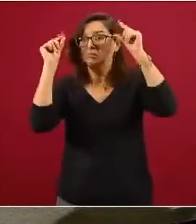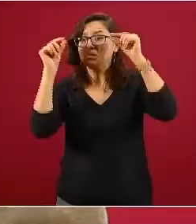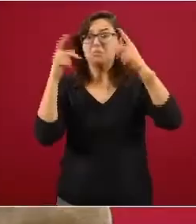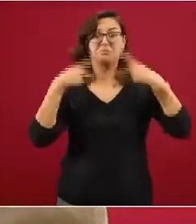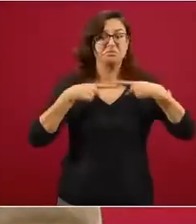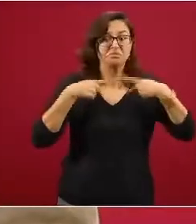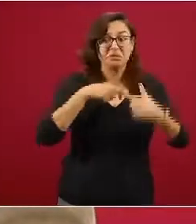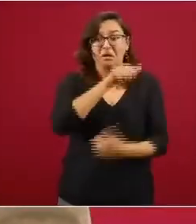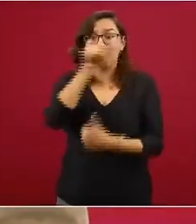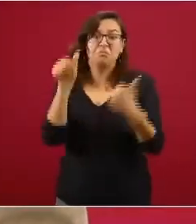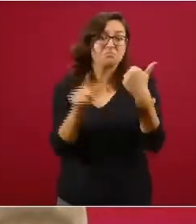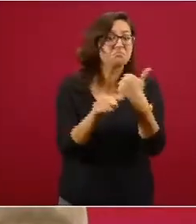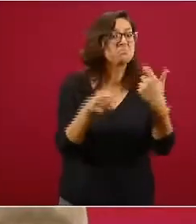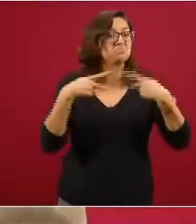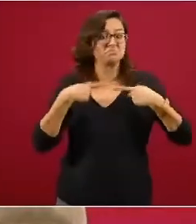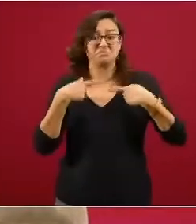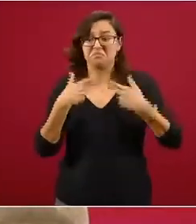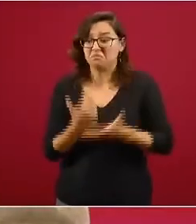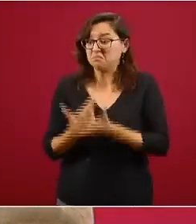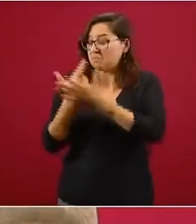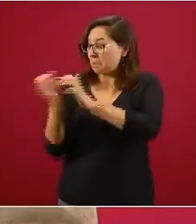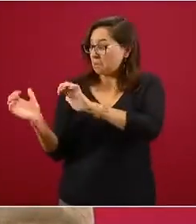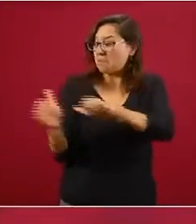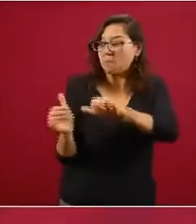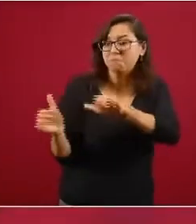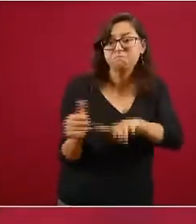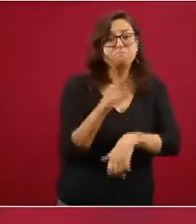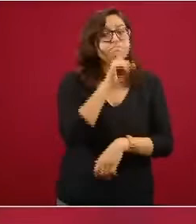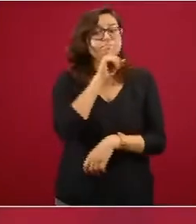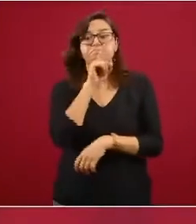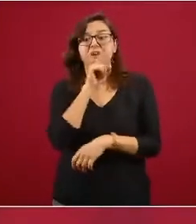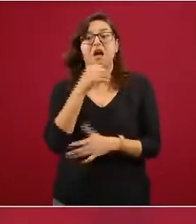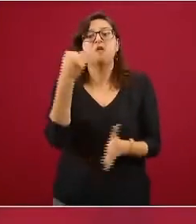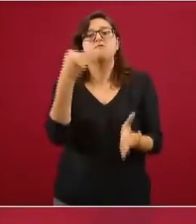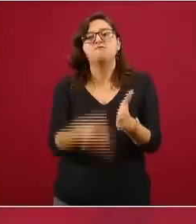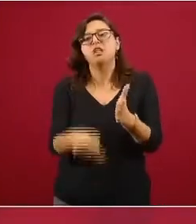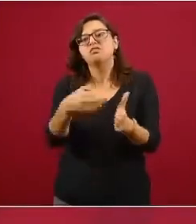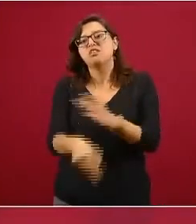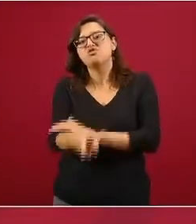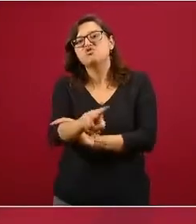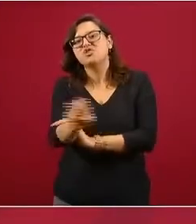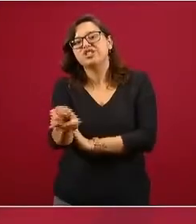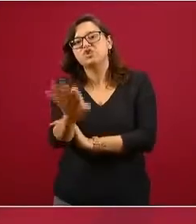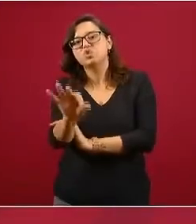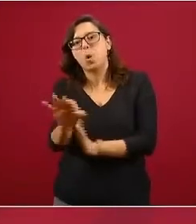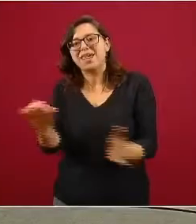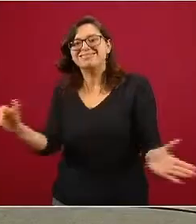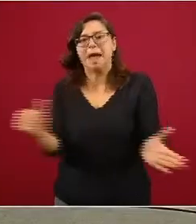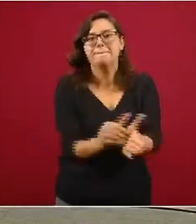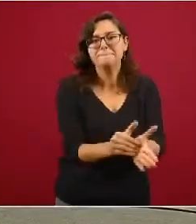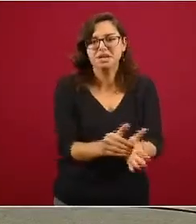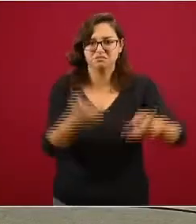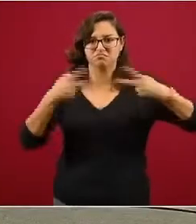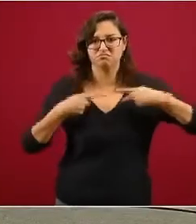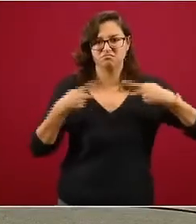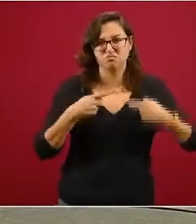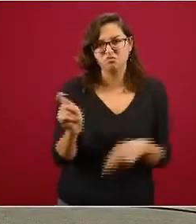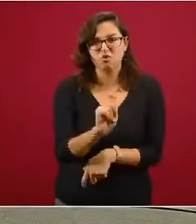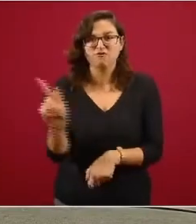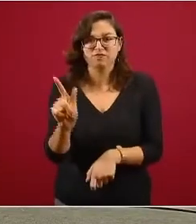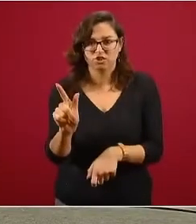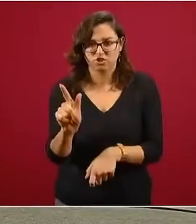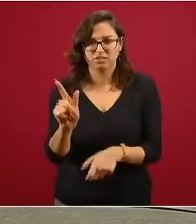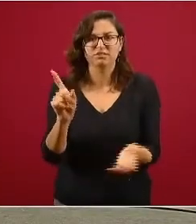personal auxiliar, personal de rehabilitación. Tenemos un déficit de 240,000 profesionales de la salud. Esa